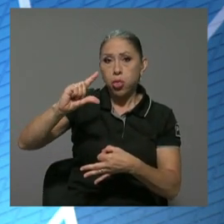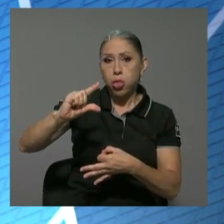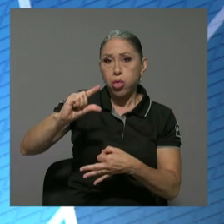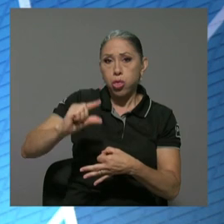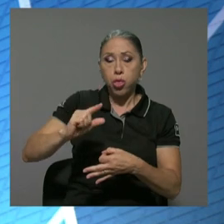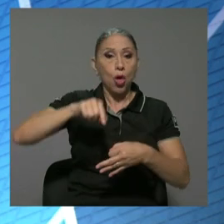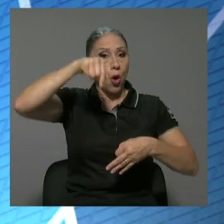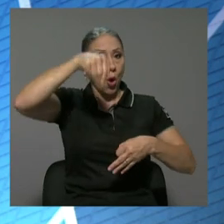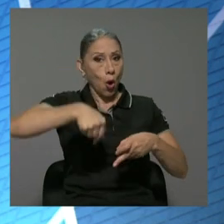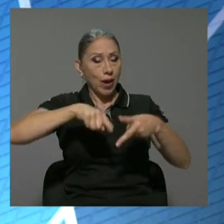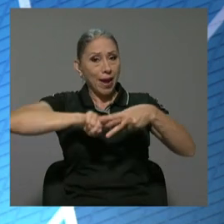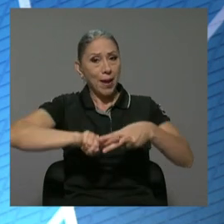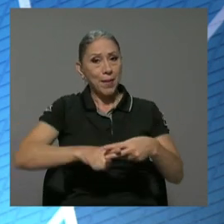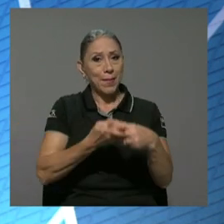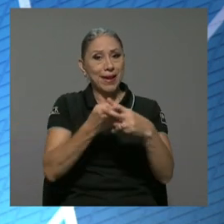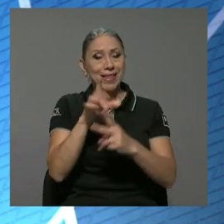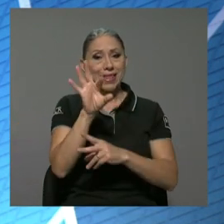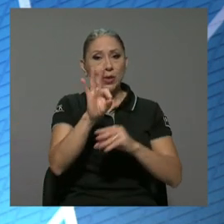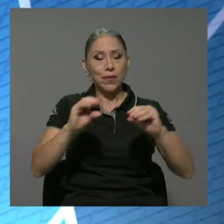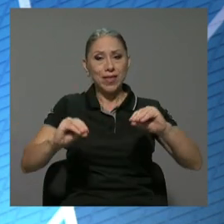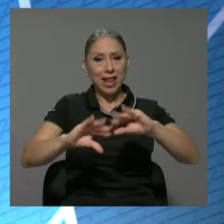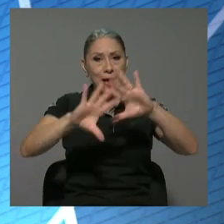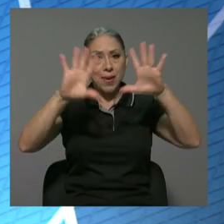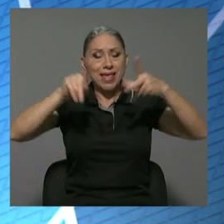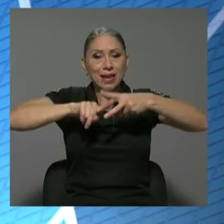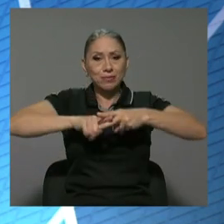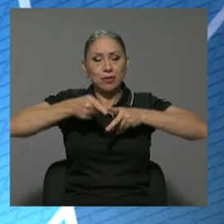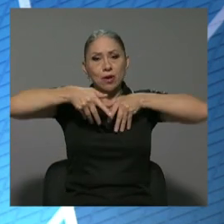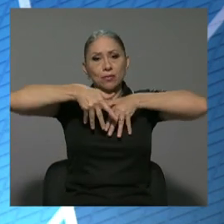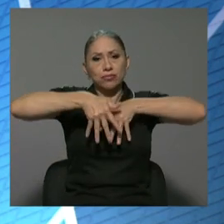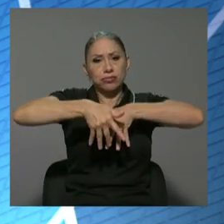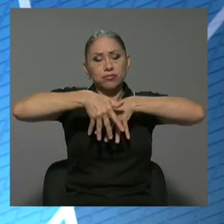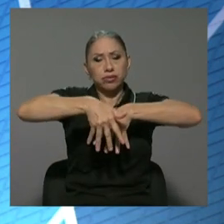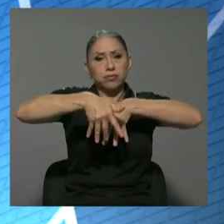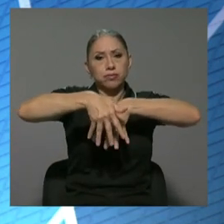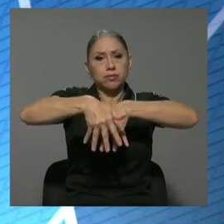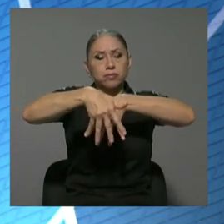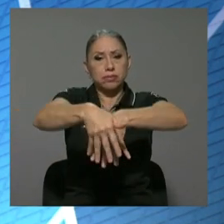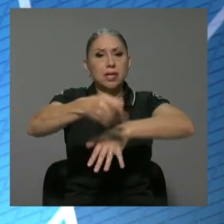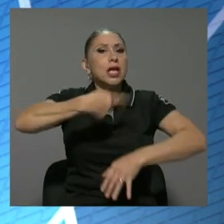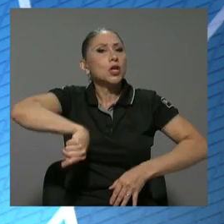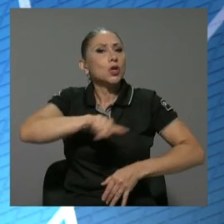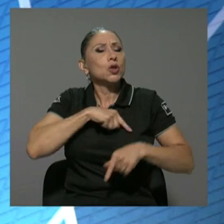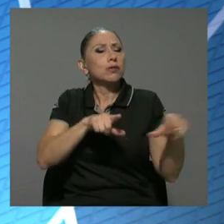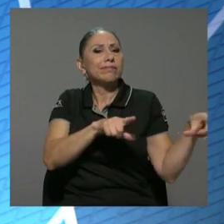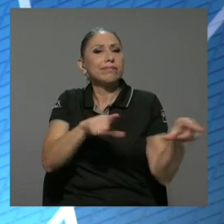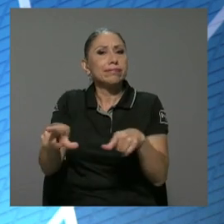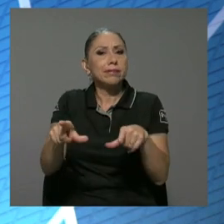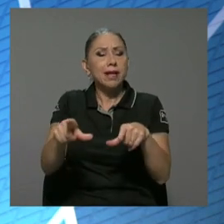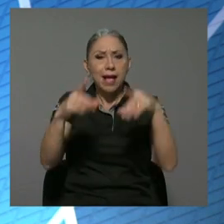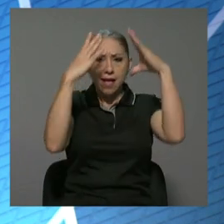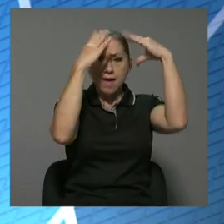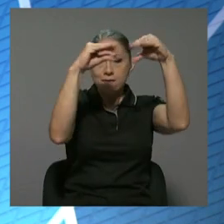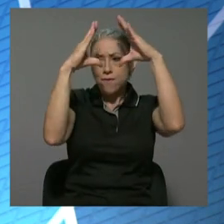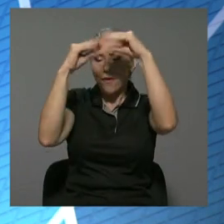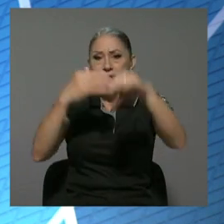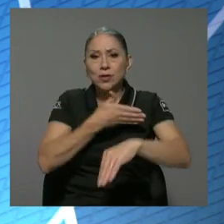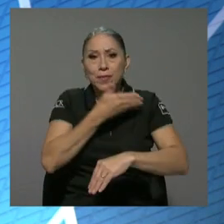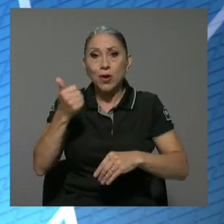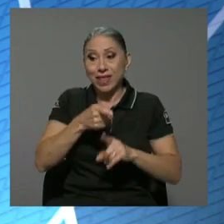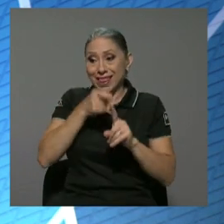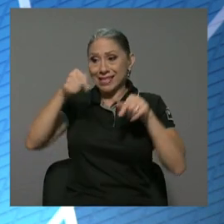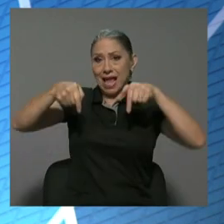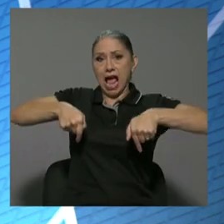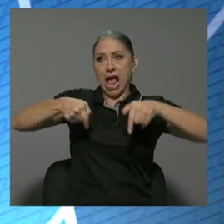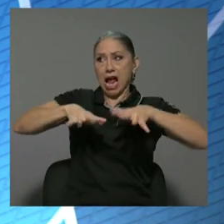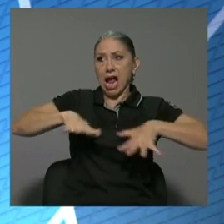las 9 de la mañana, se dará esta gran marcha y nosotros estamos preparados para brindarle la mejor información tanto aquí desde el